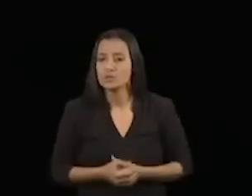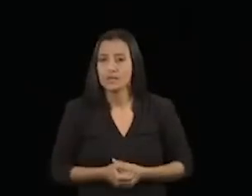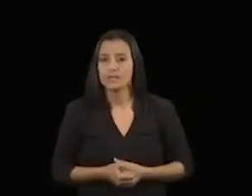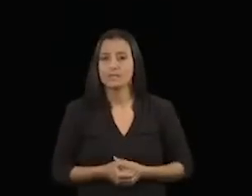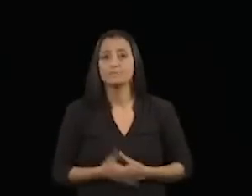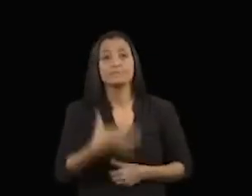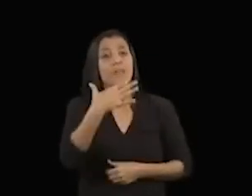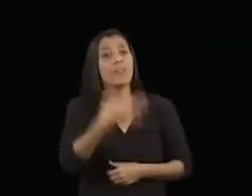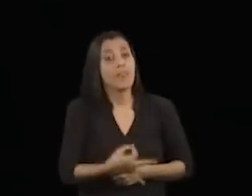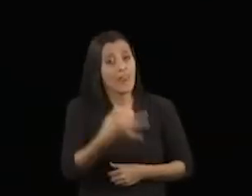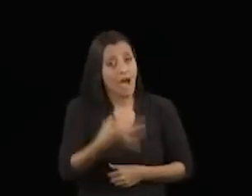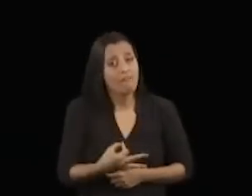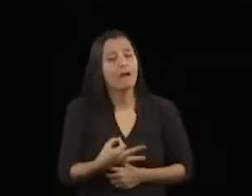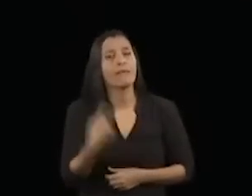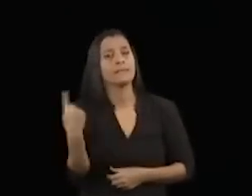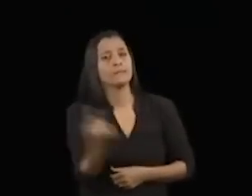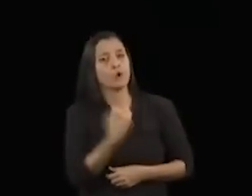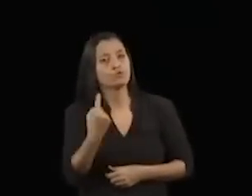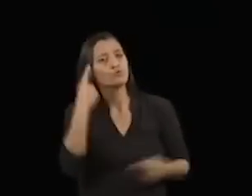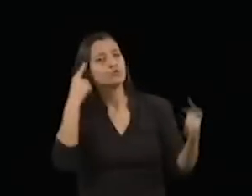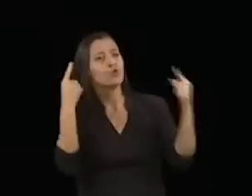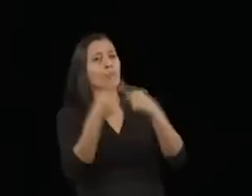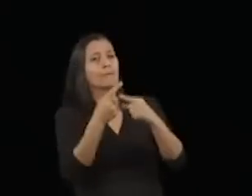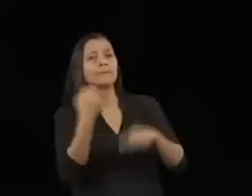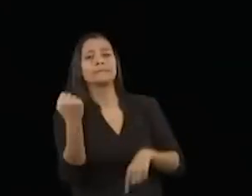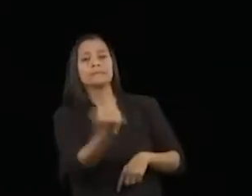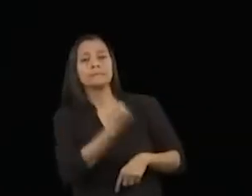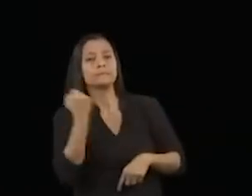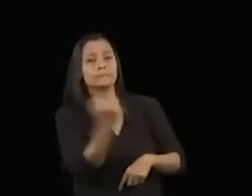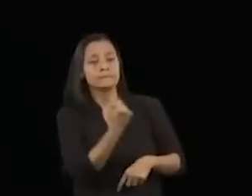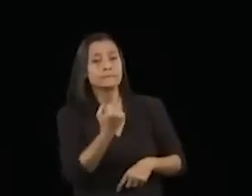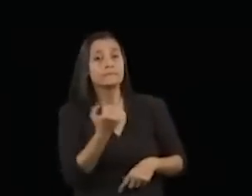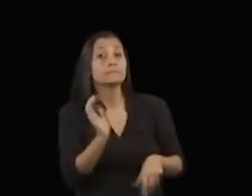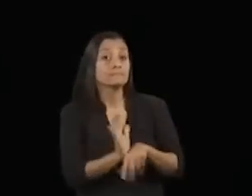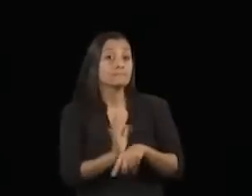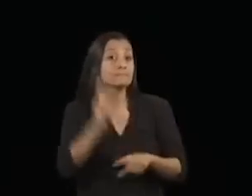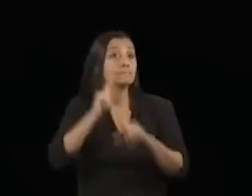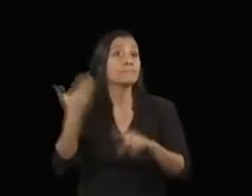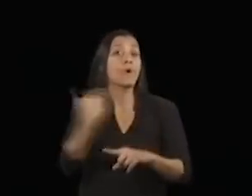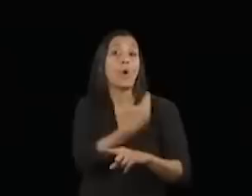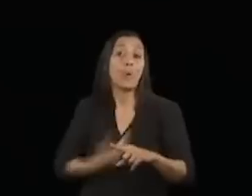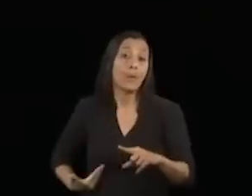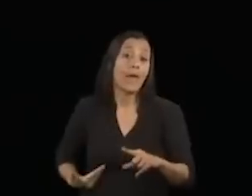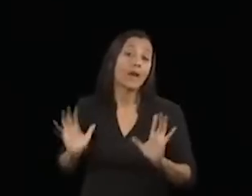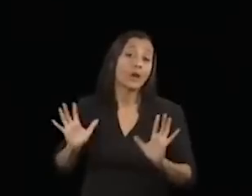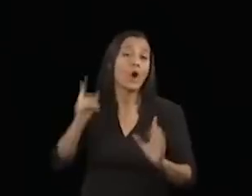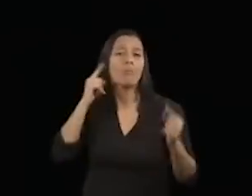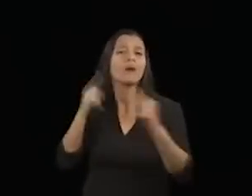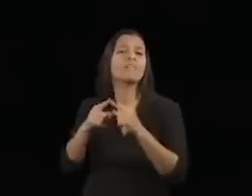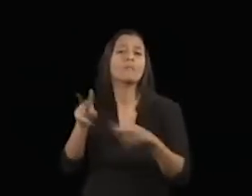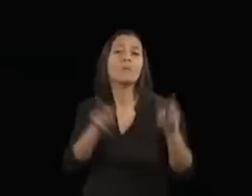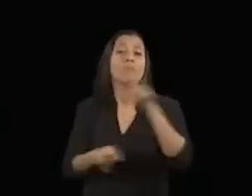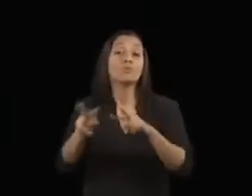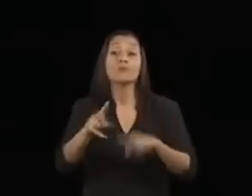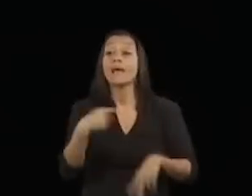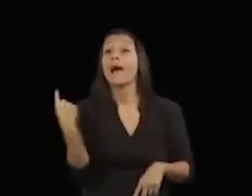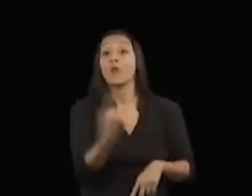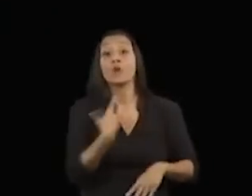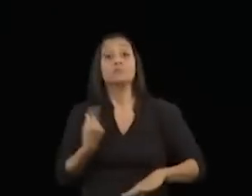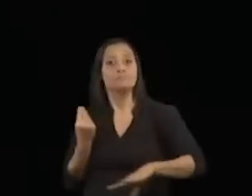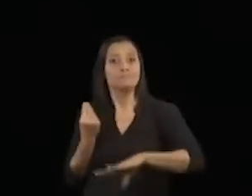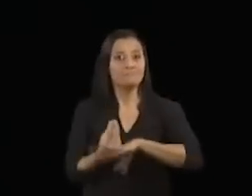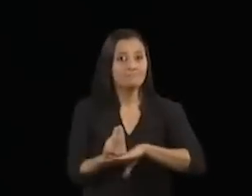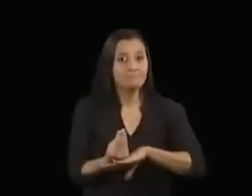la verdadera apuesta de nuestros predecesores era que nosotros entráramos, abriéramos